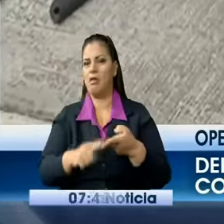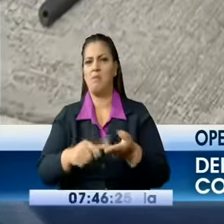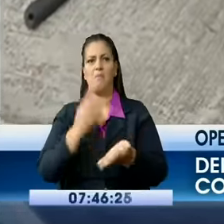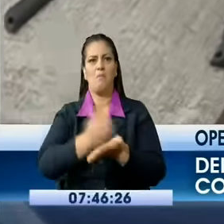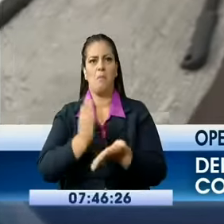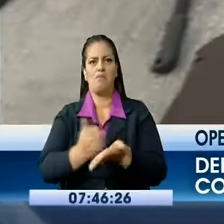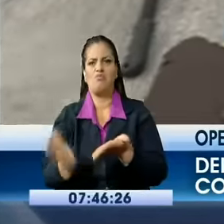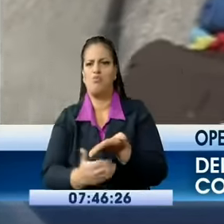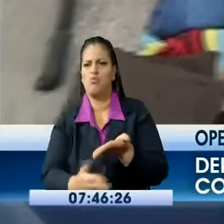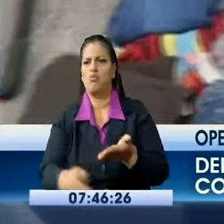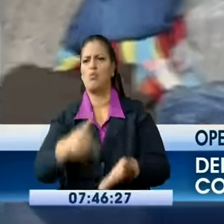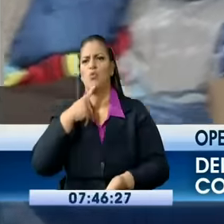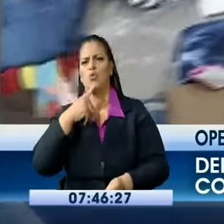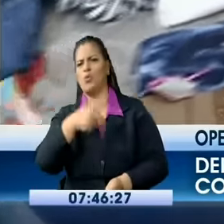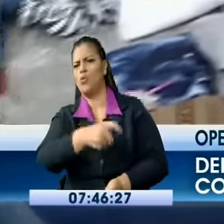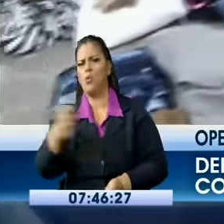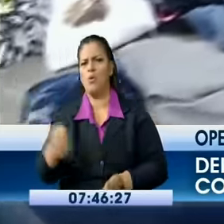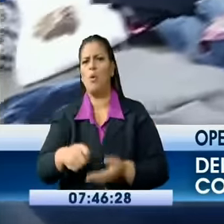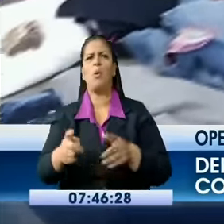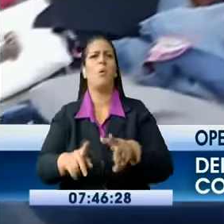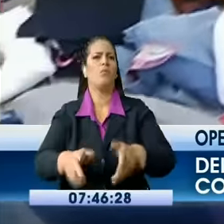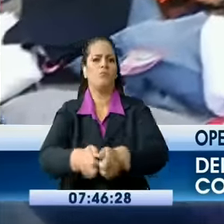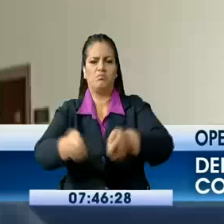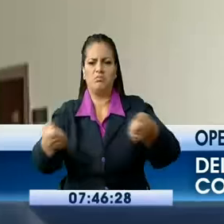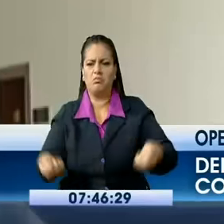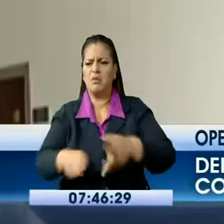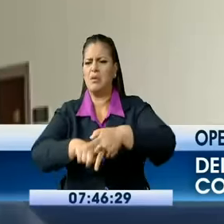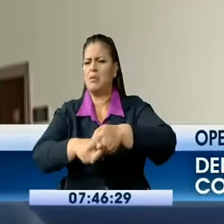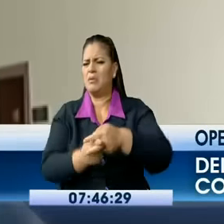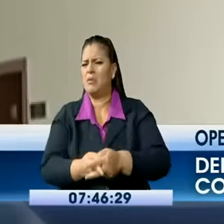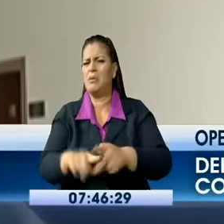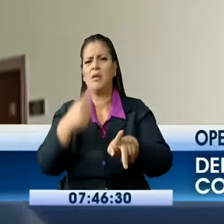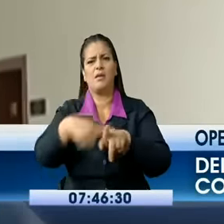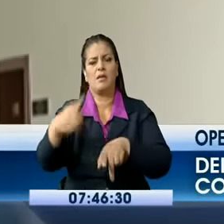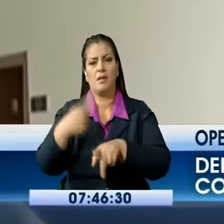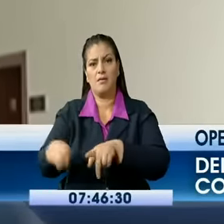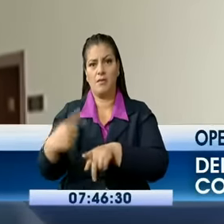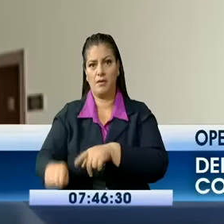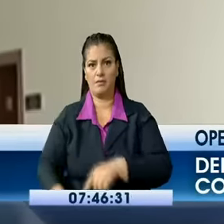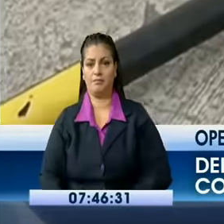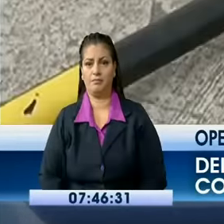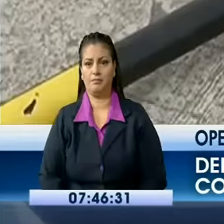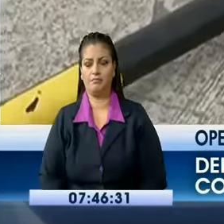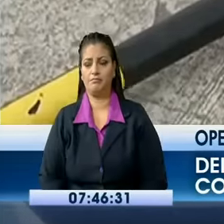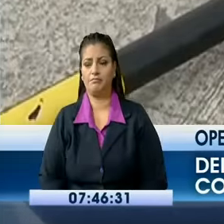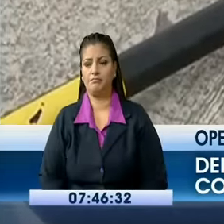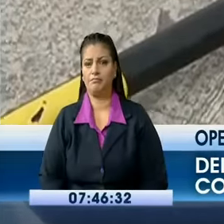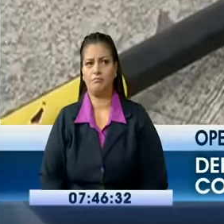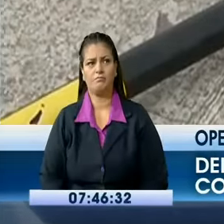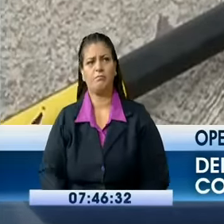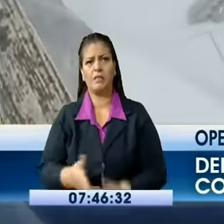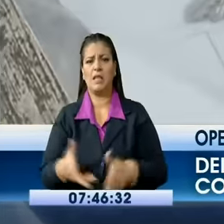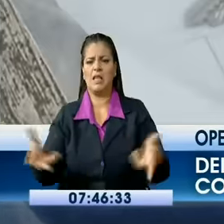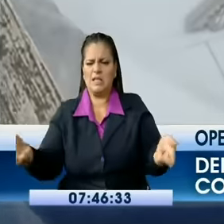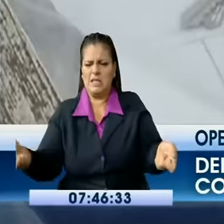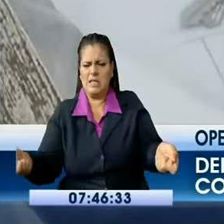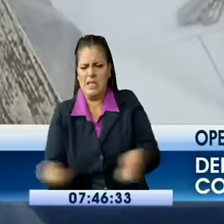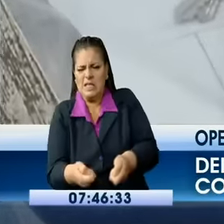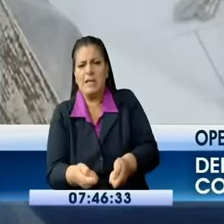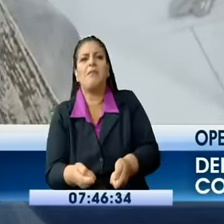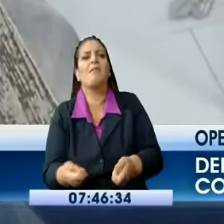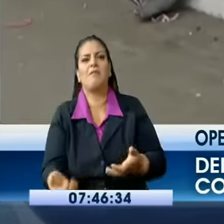descubrió el tipo de herramientas empleadas en sus atracos. Se encontraron las famosas cizallas, es decir, para romper las rejas, los hierros de las